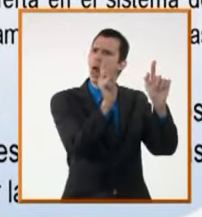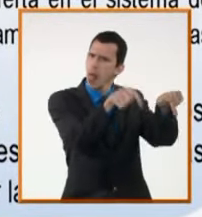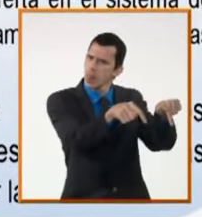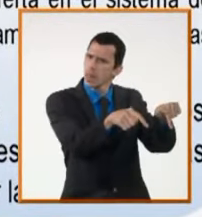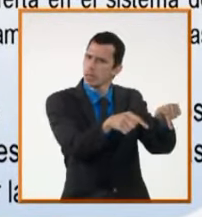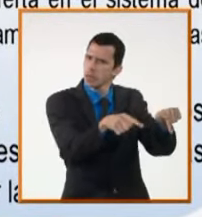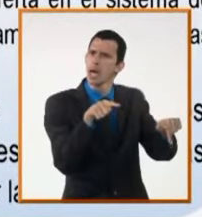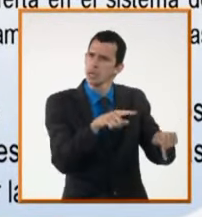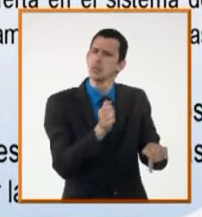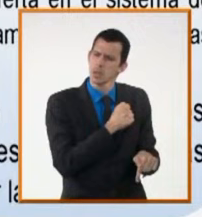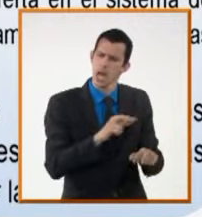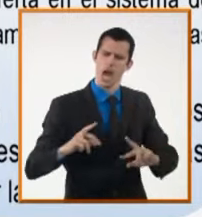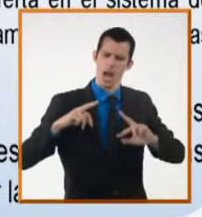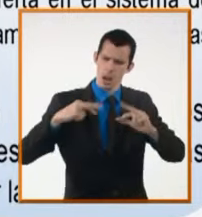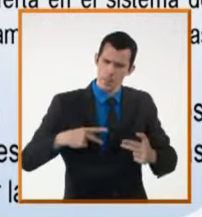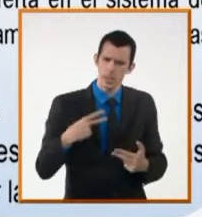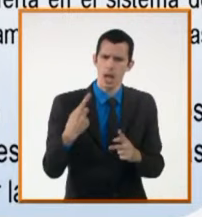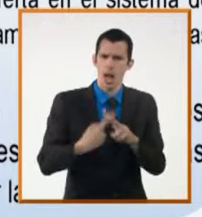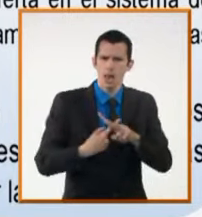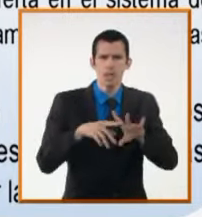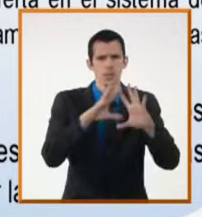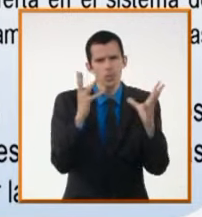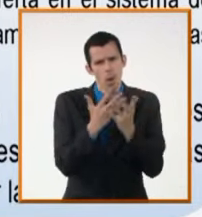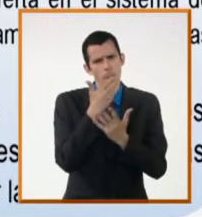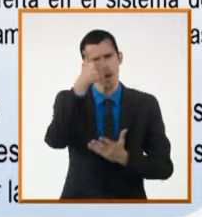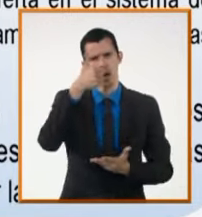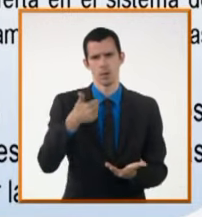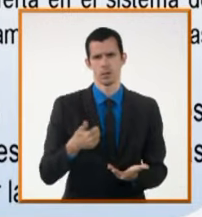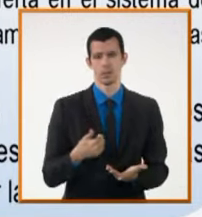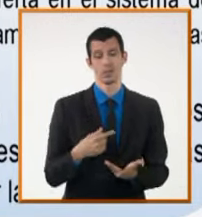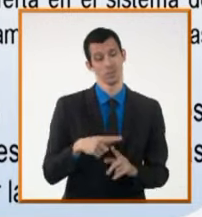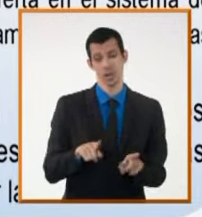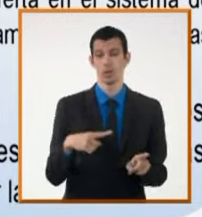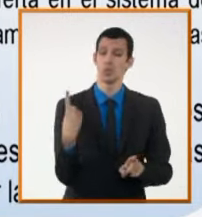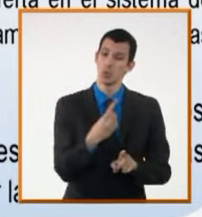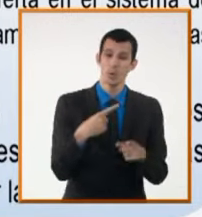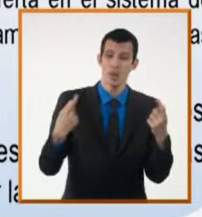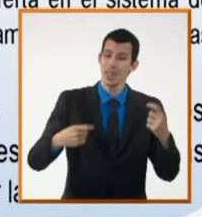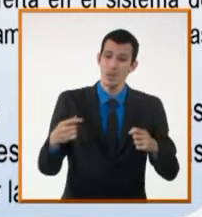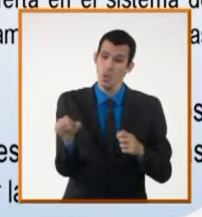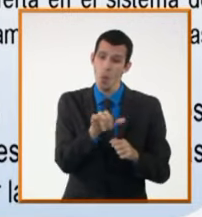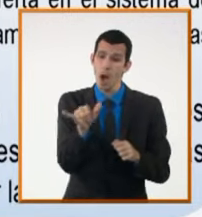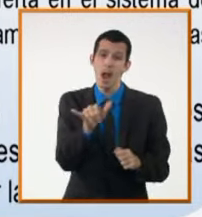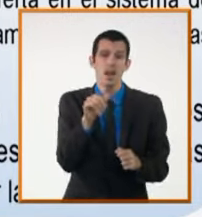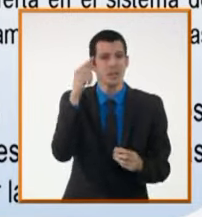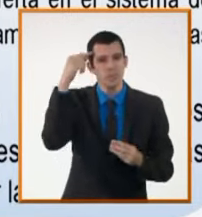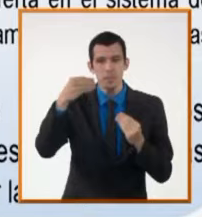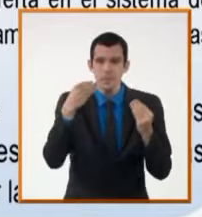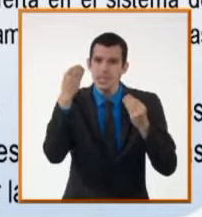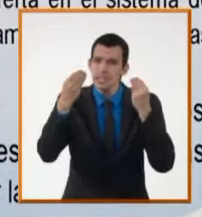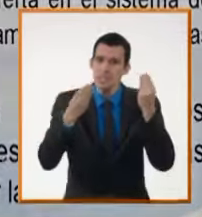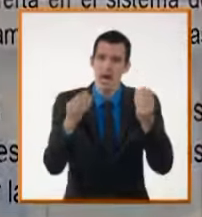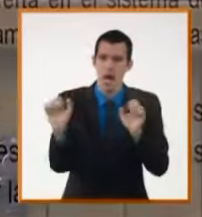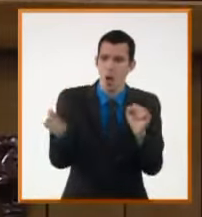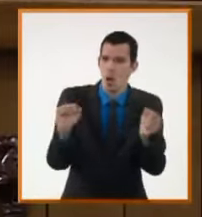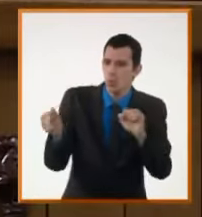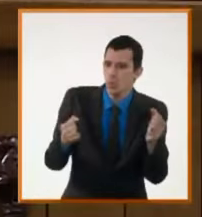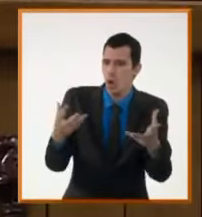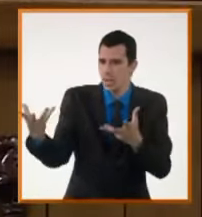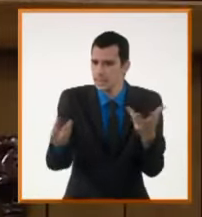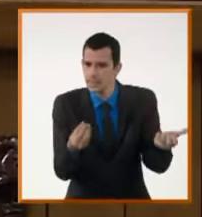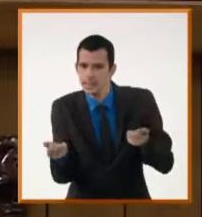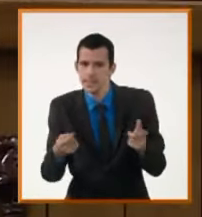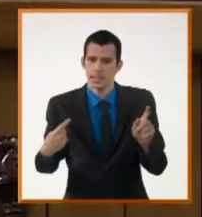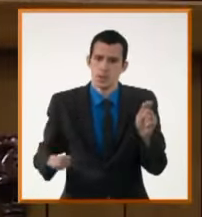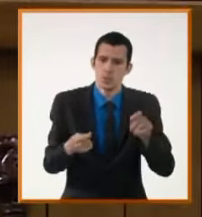lograr mantener e incrementar la oferta posteriormente en la red de tiendas nacional. Yo les